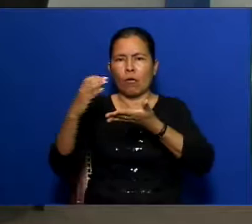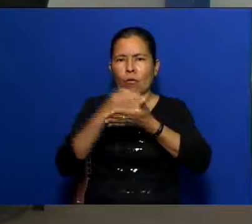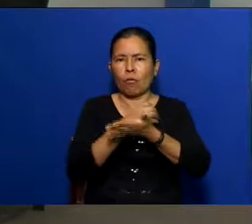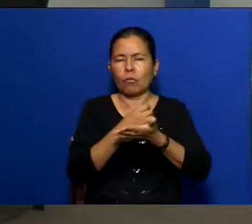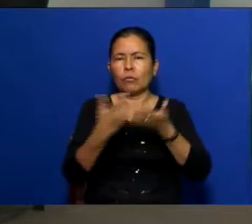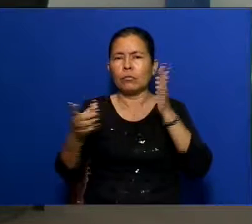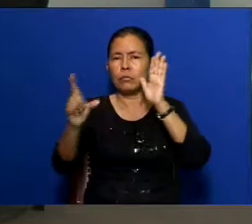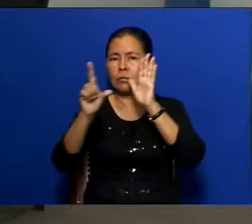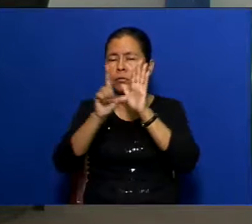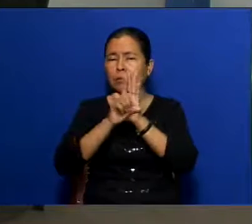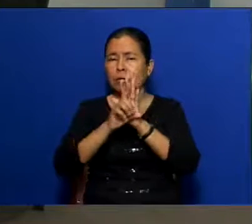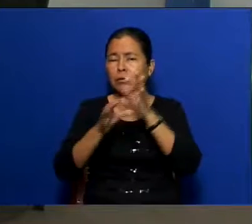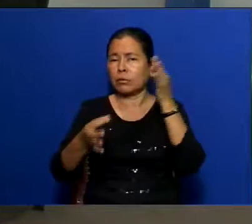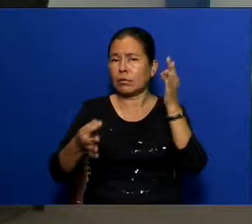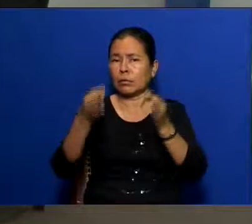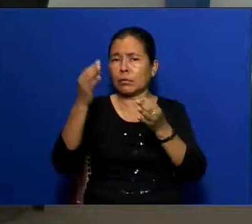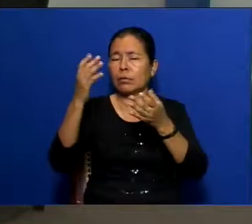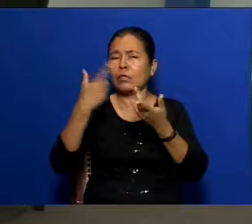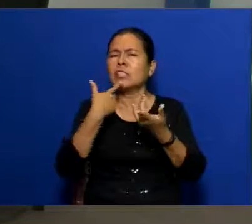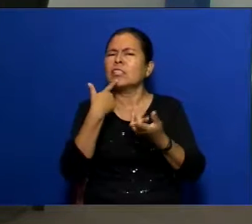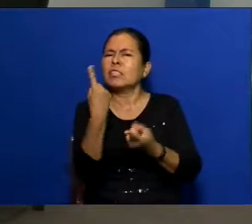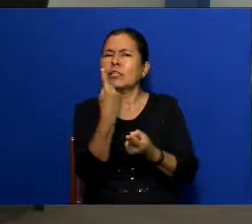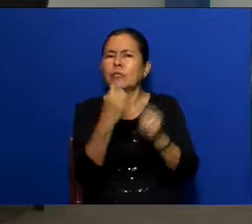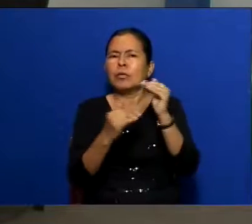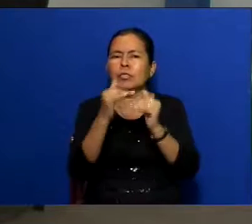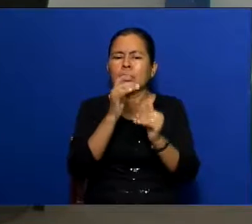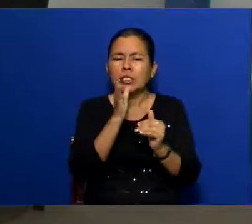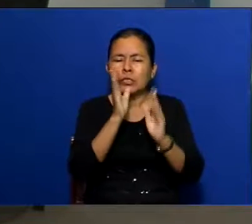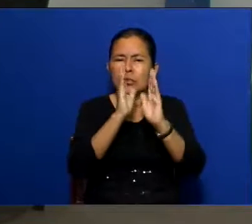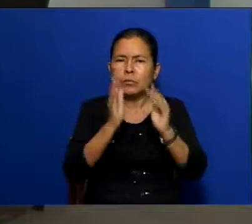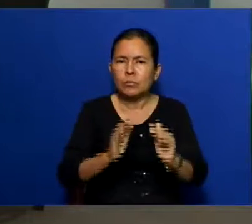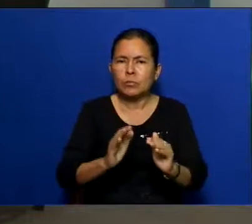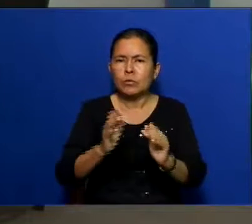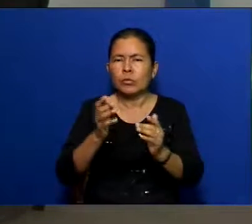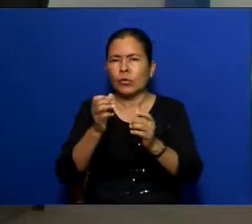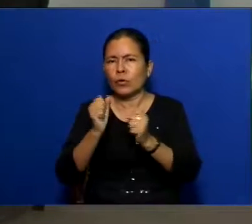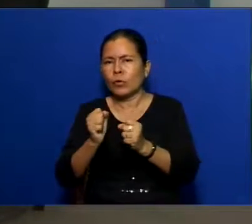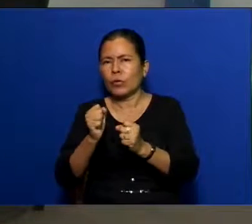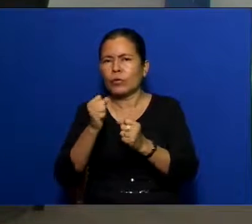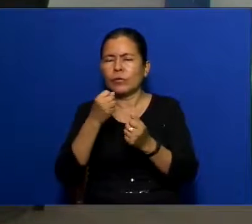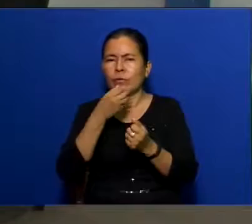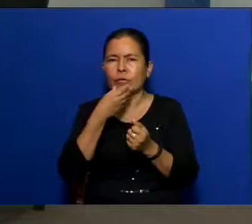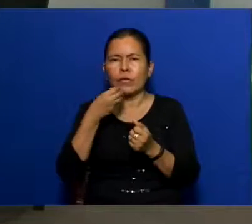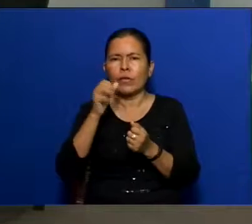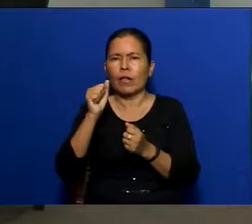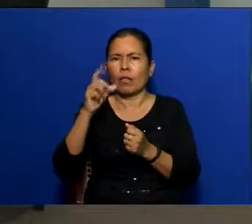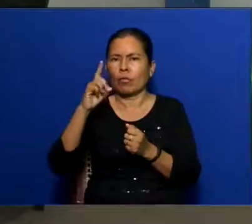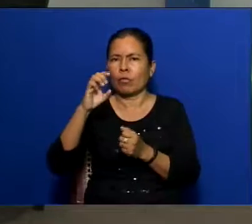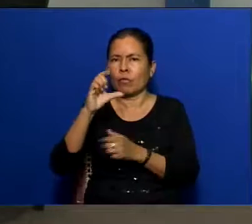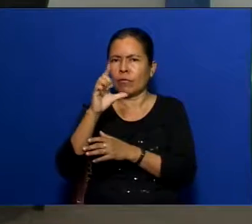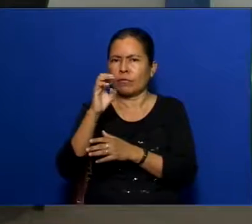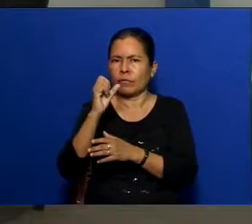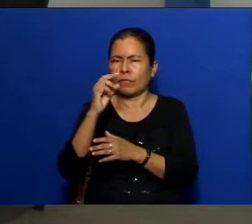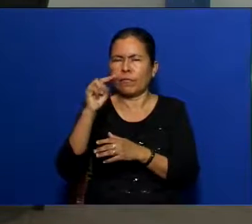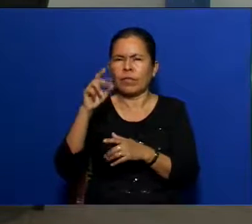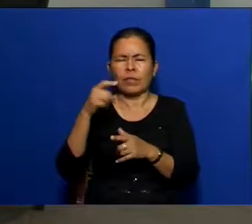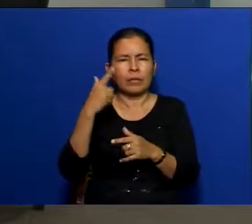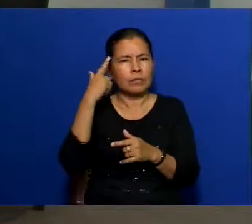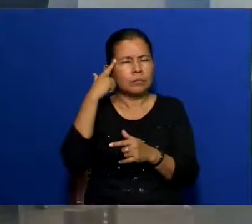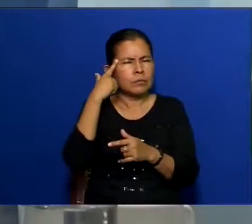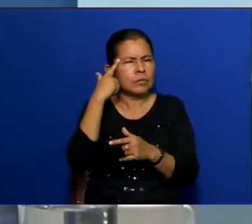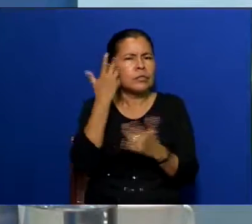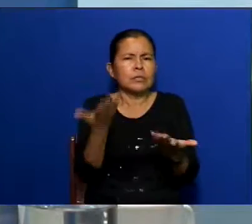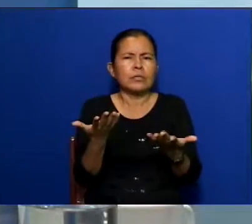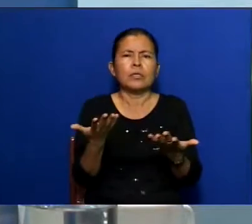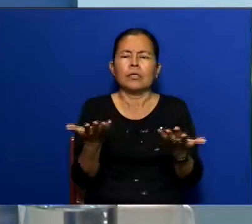Penal los sufren las niñas, lo sufren los niños y lo sufren los adolescentes. ¿Considera que la atención especializada,